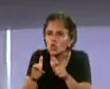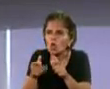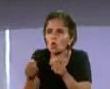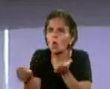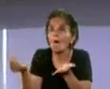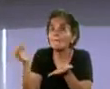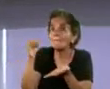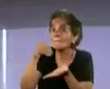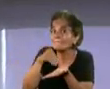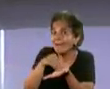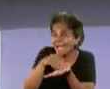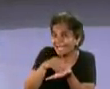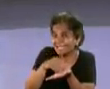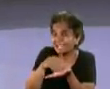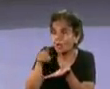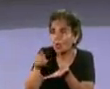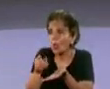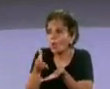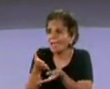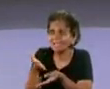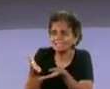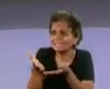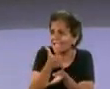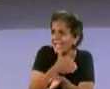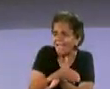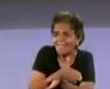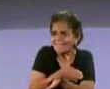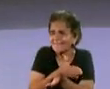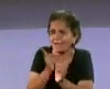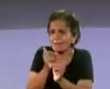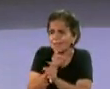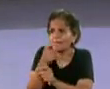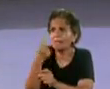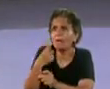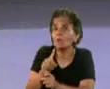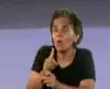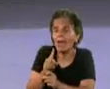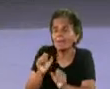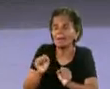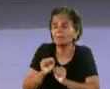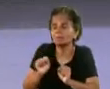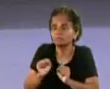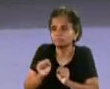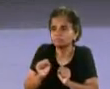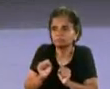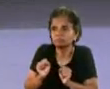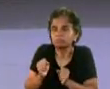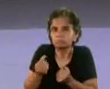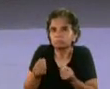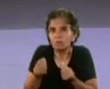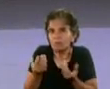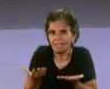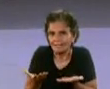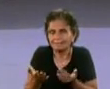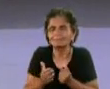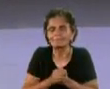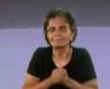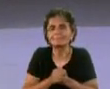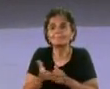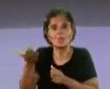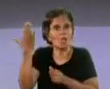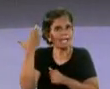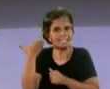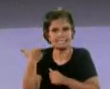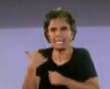qué es lo que perturbó que él tenga una nueva convulsión a causa de su epilepsia. Pero lo que se hizo